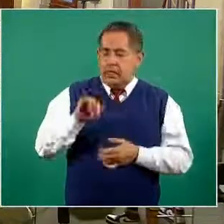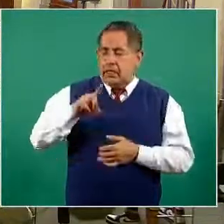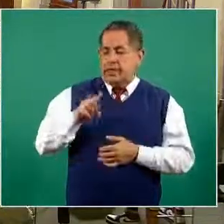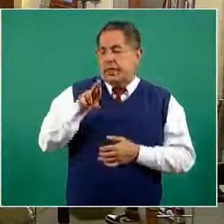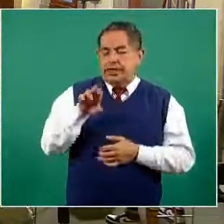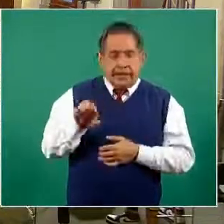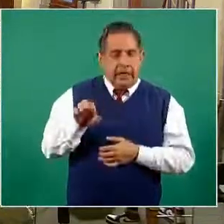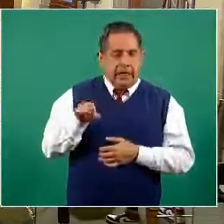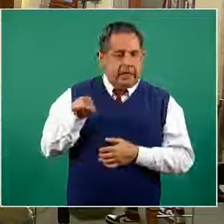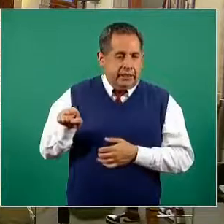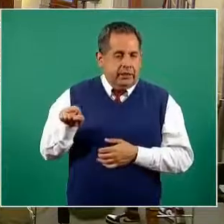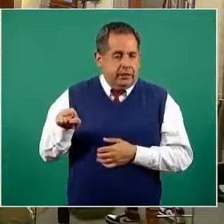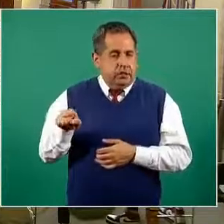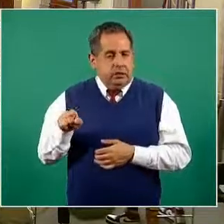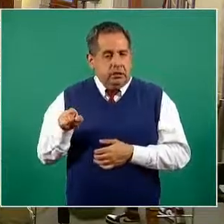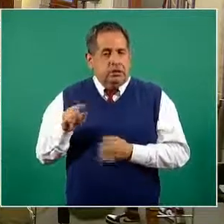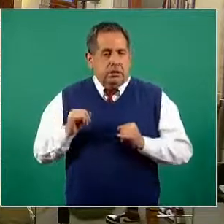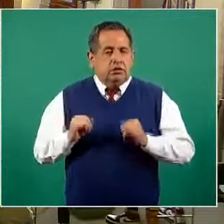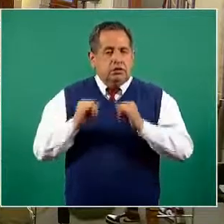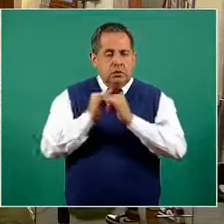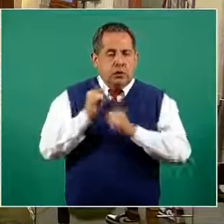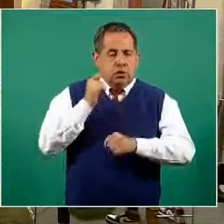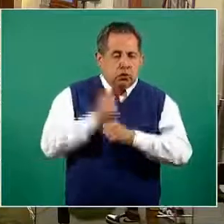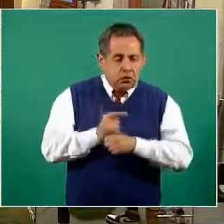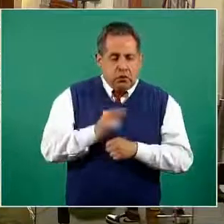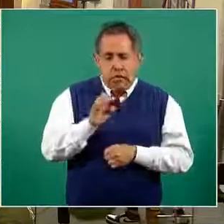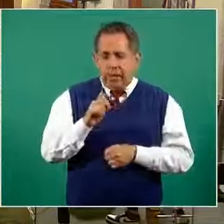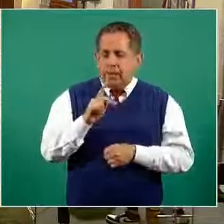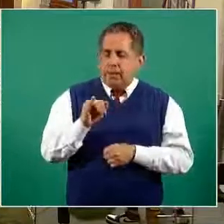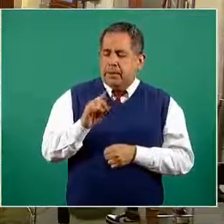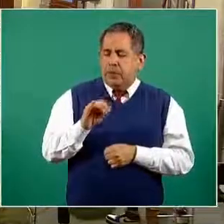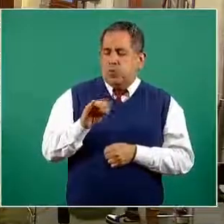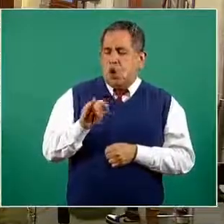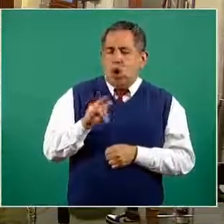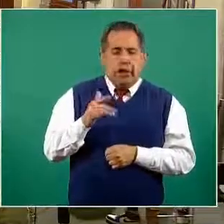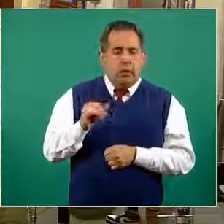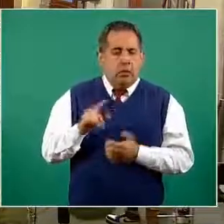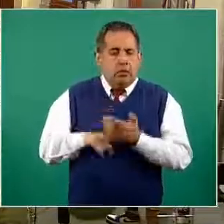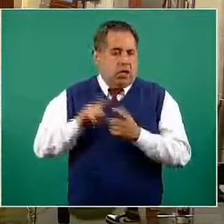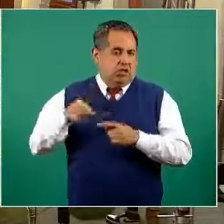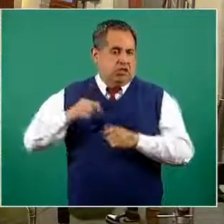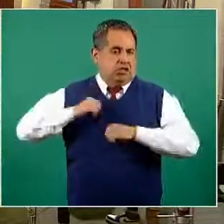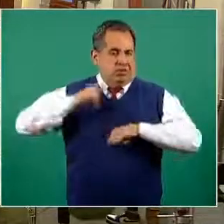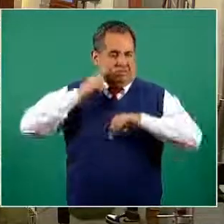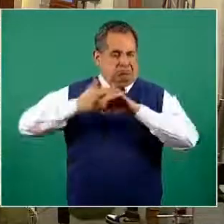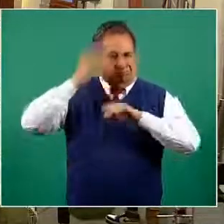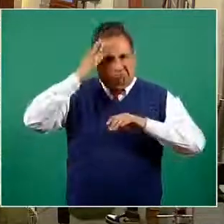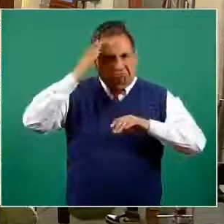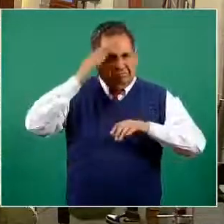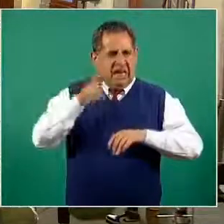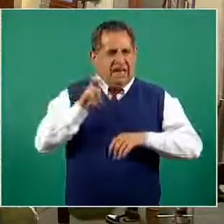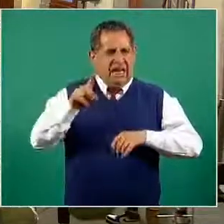Molecular del INDRE, el Instituto de Diagnóstico y Referencia Epidemiológicos, que es la cabeza normativa de la Red Nacional de Laboratorios de Salud Pública.